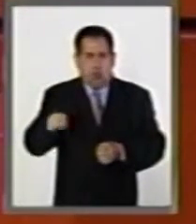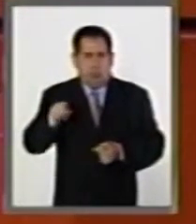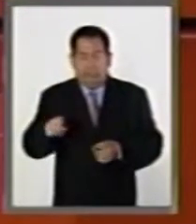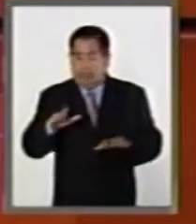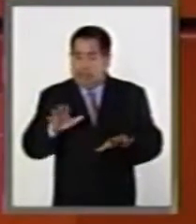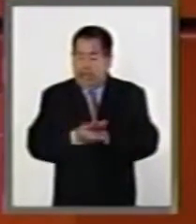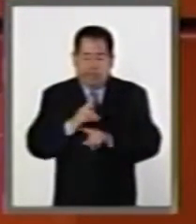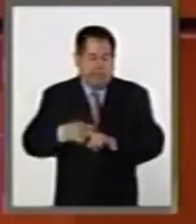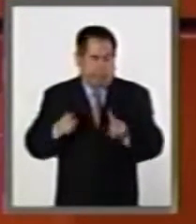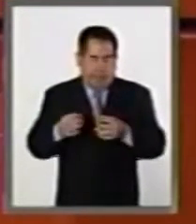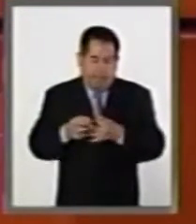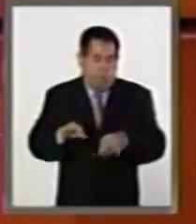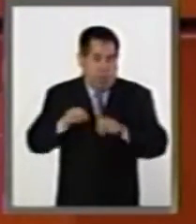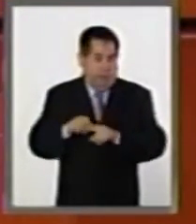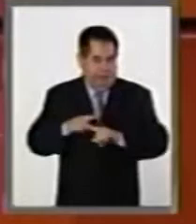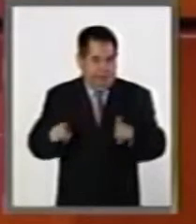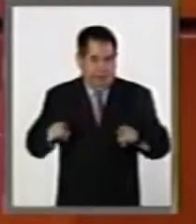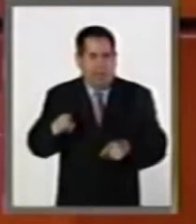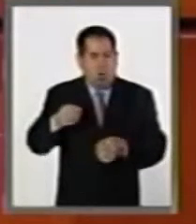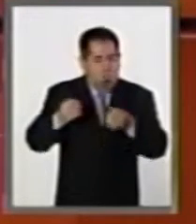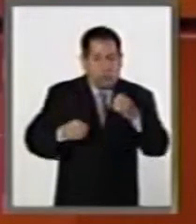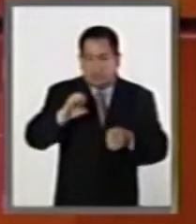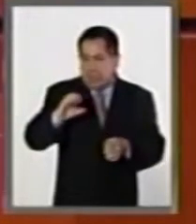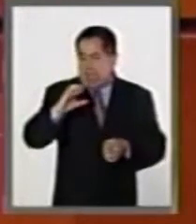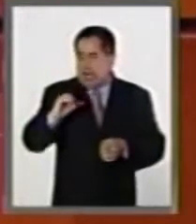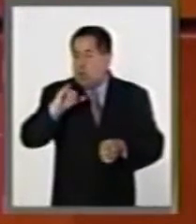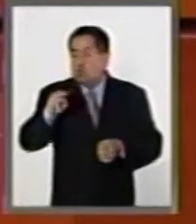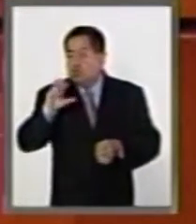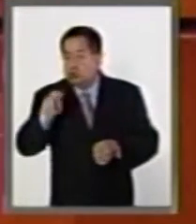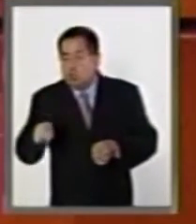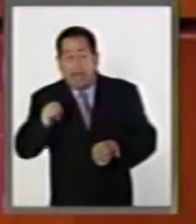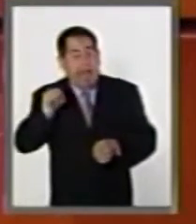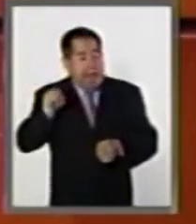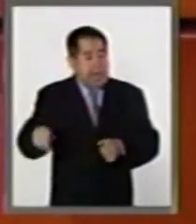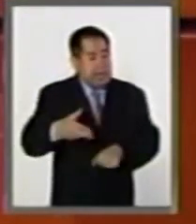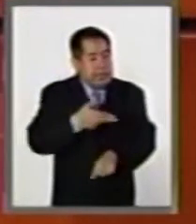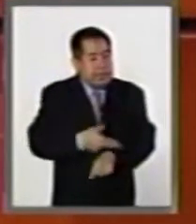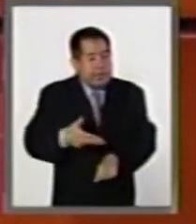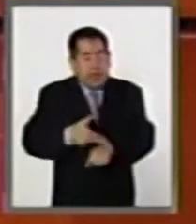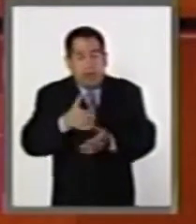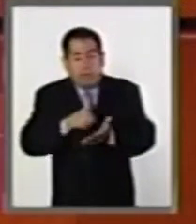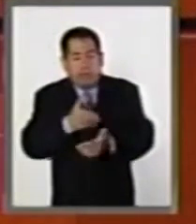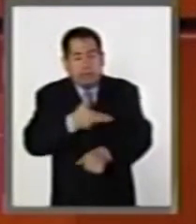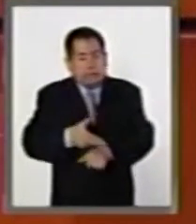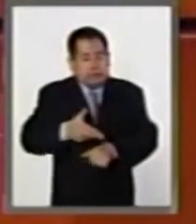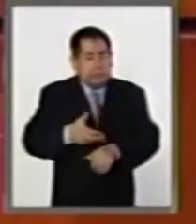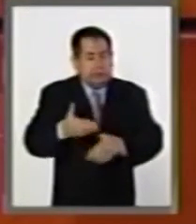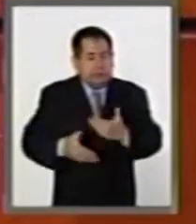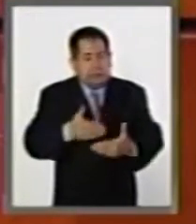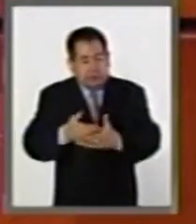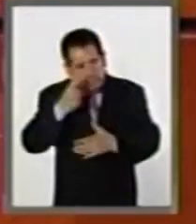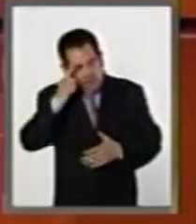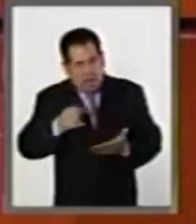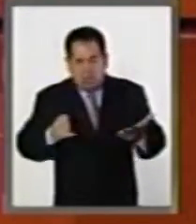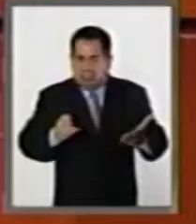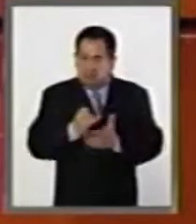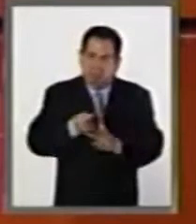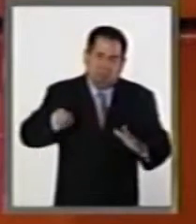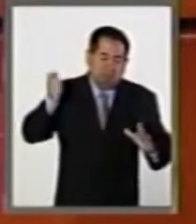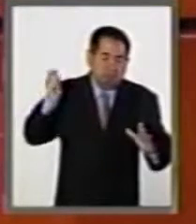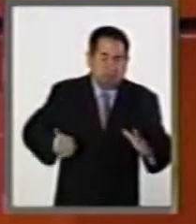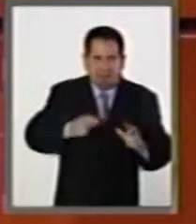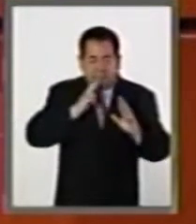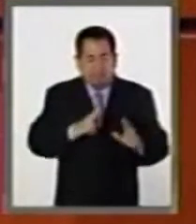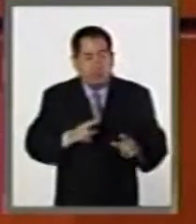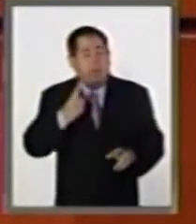más importantes en esta ley, dará trámite a los procedimientos que correspondan a la ejecución de sentencia